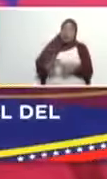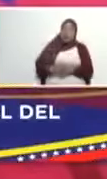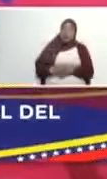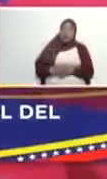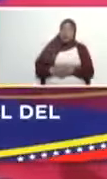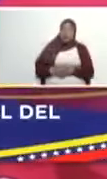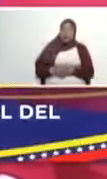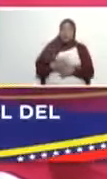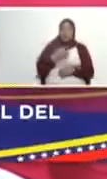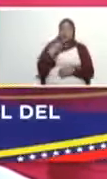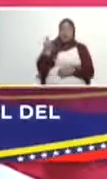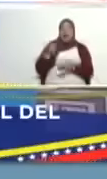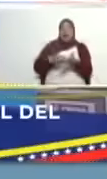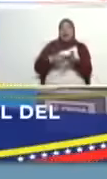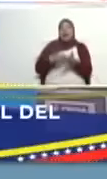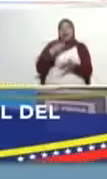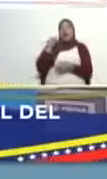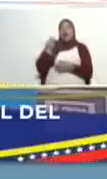Credit Joven.